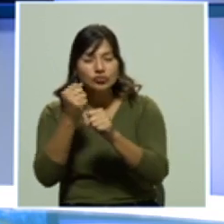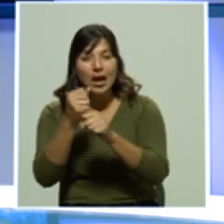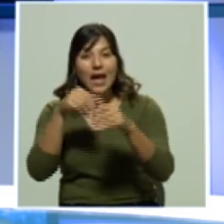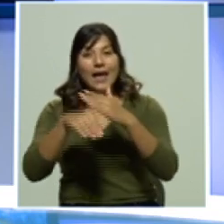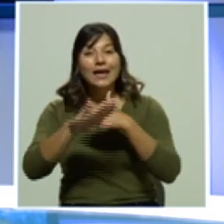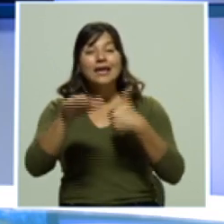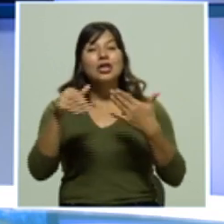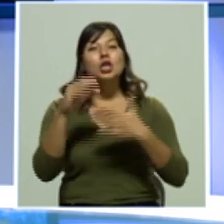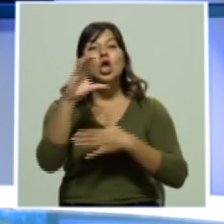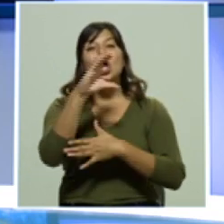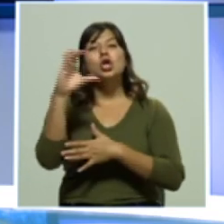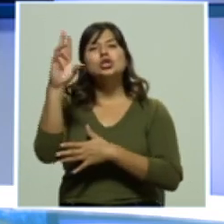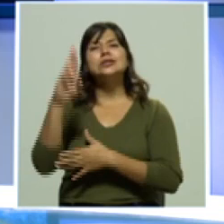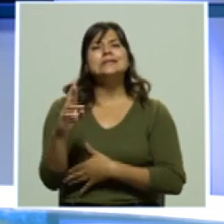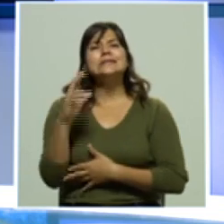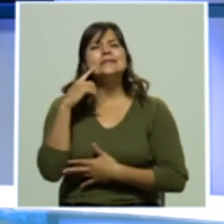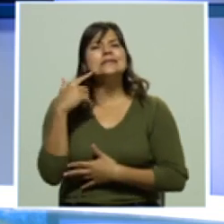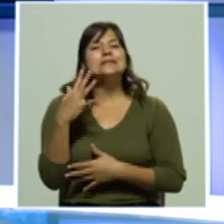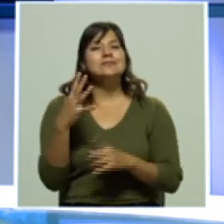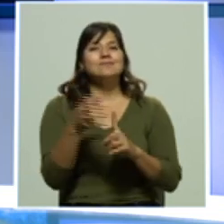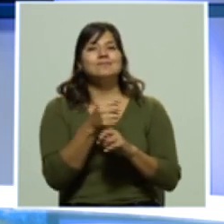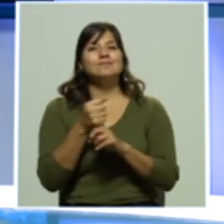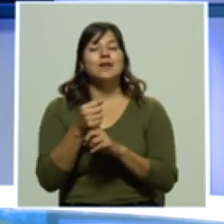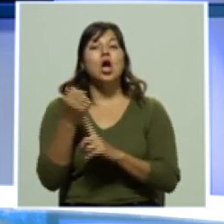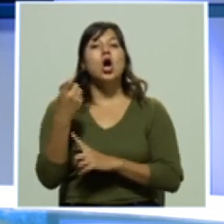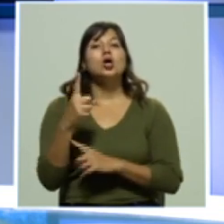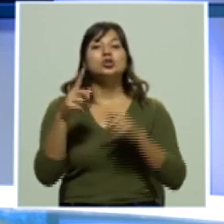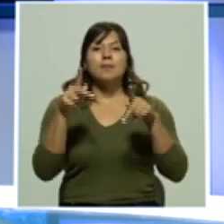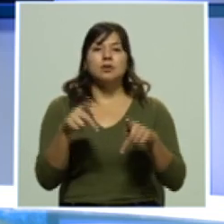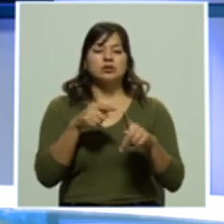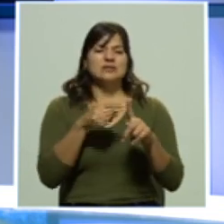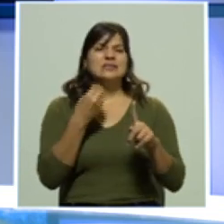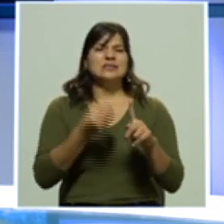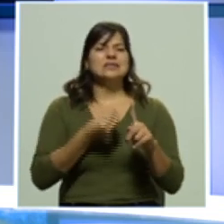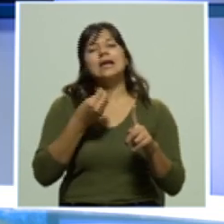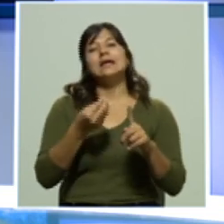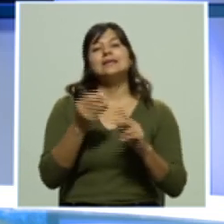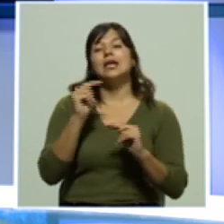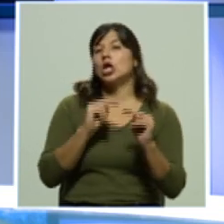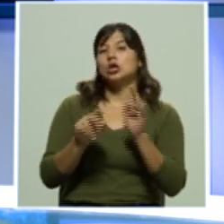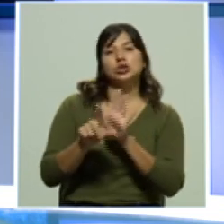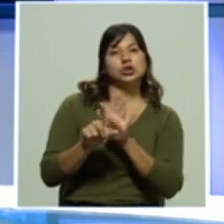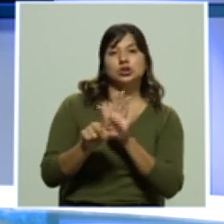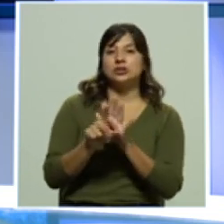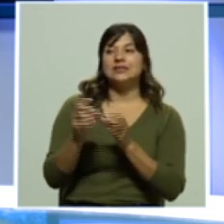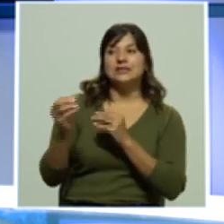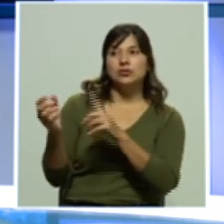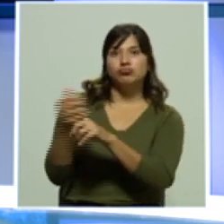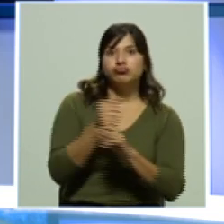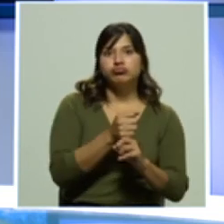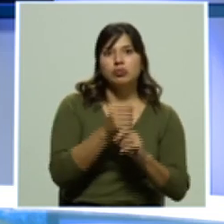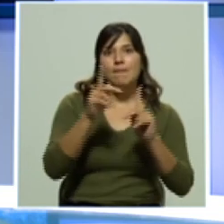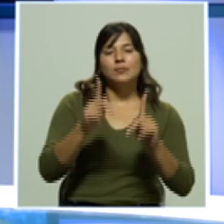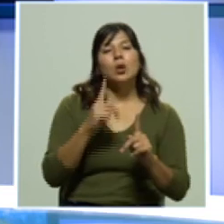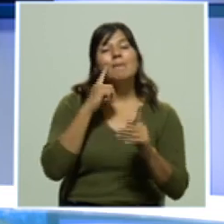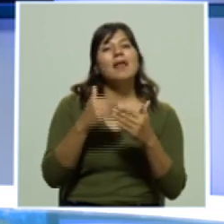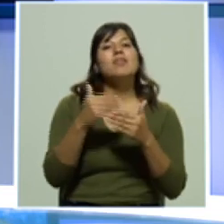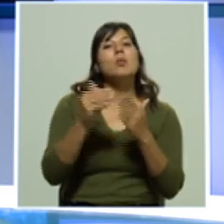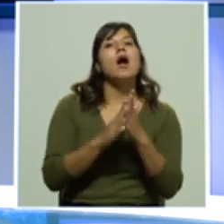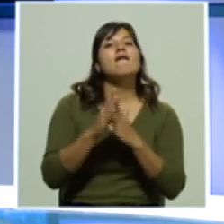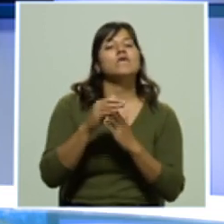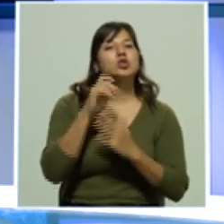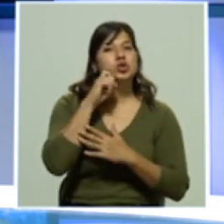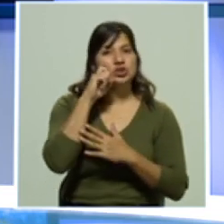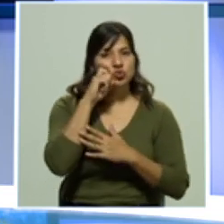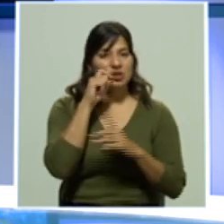para detener a 11 personas que se dedican a la trata de personas con fines de explotación sexual. Además,